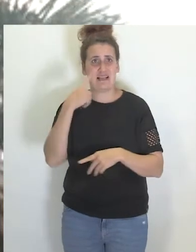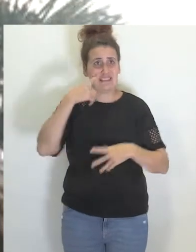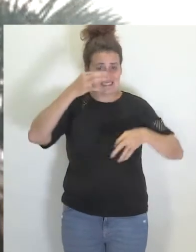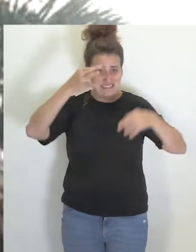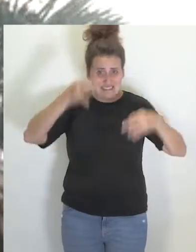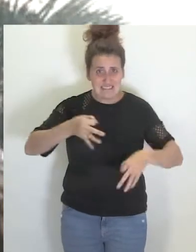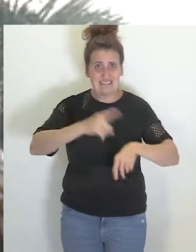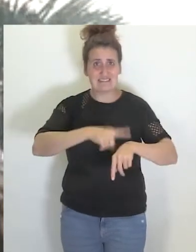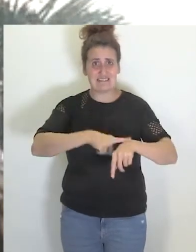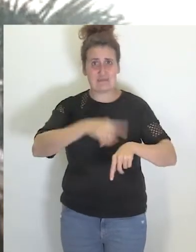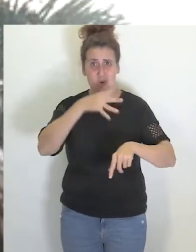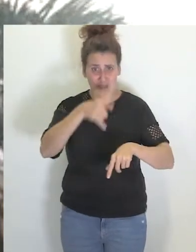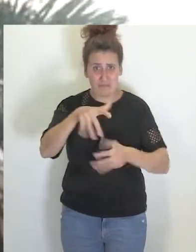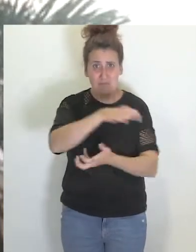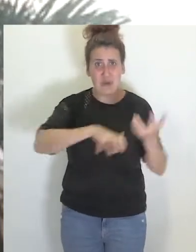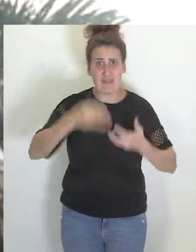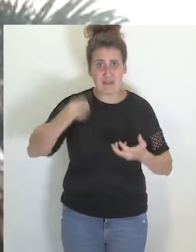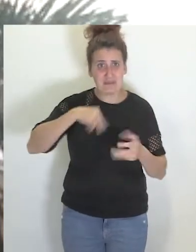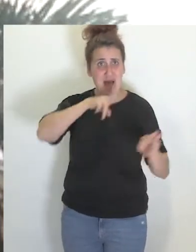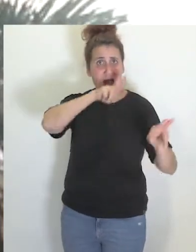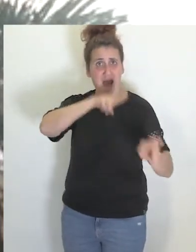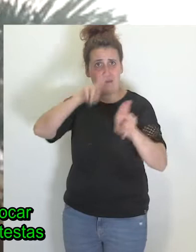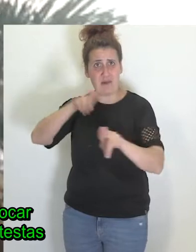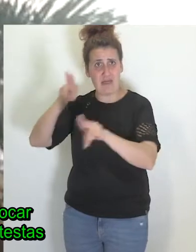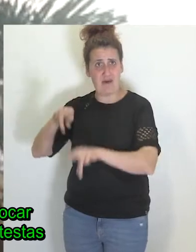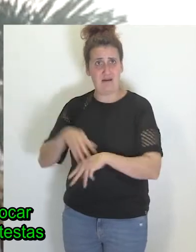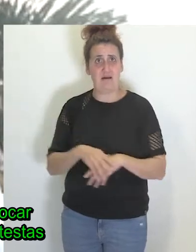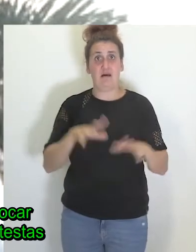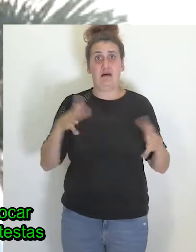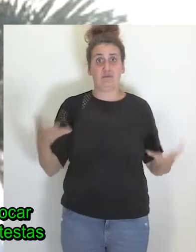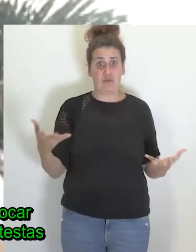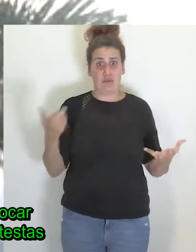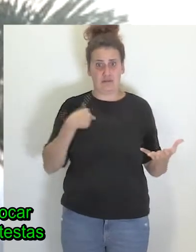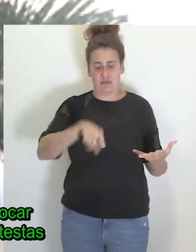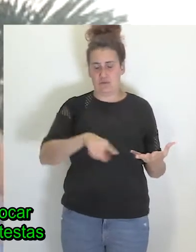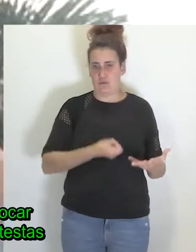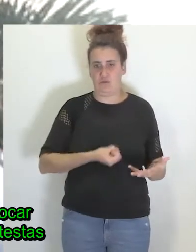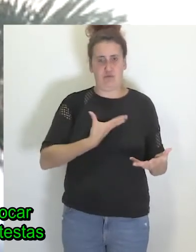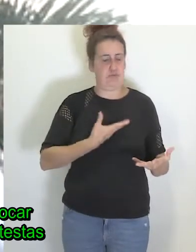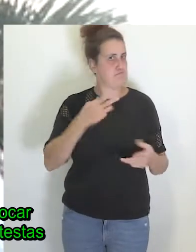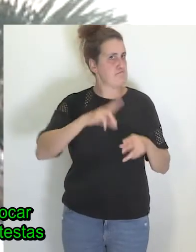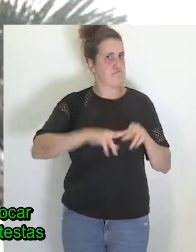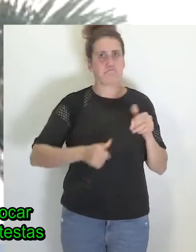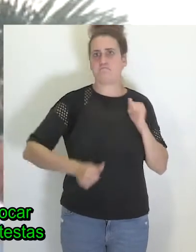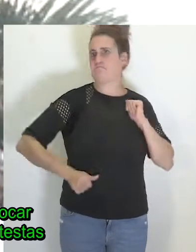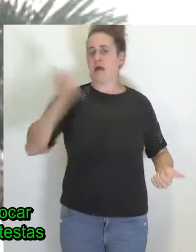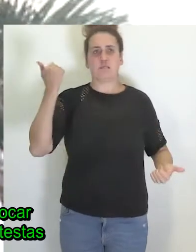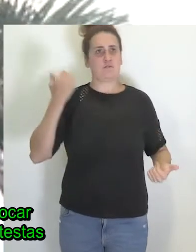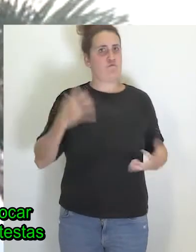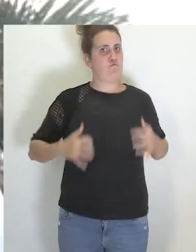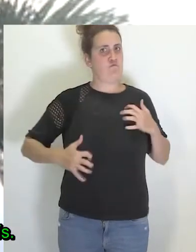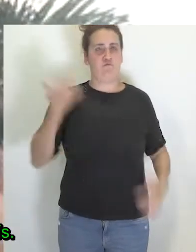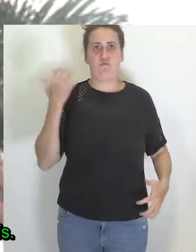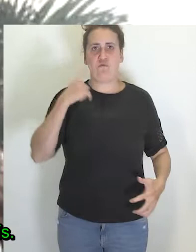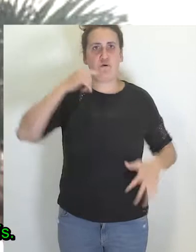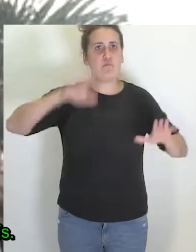tiempo real, esa violencia armada. Entonces, lo que hizo fue provocar mayor indignación, mayores